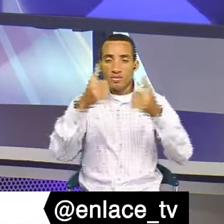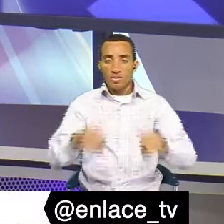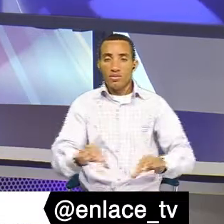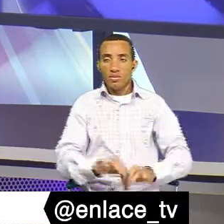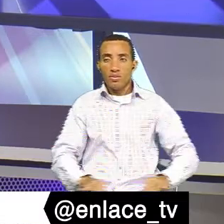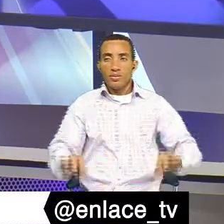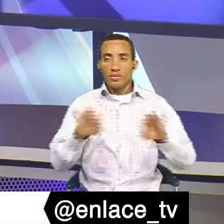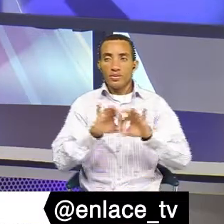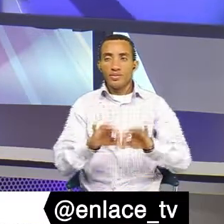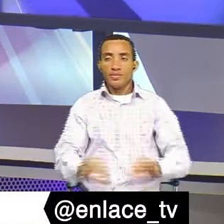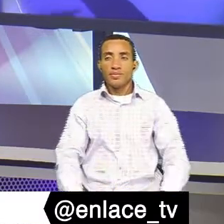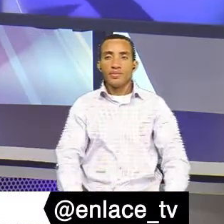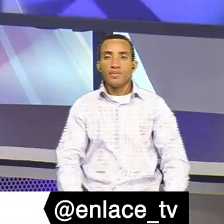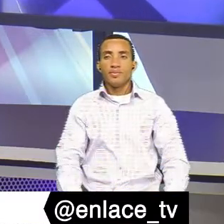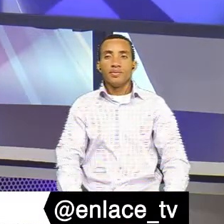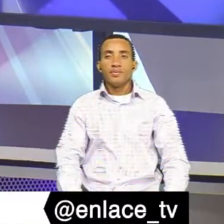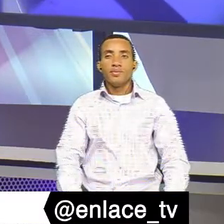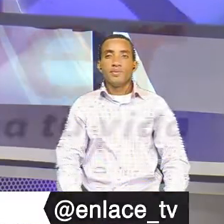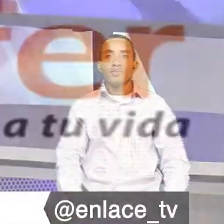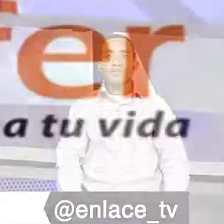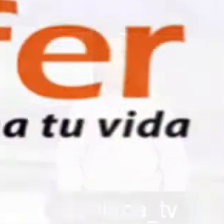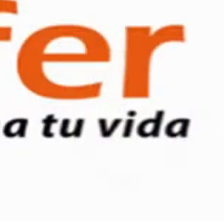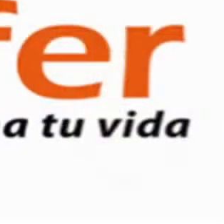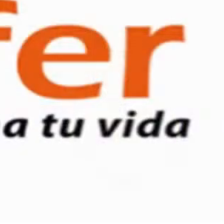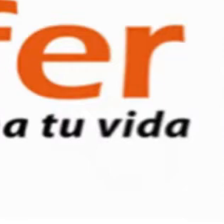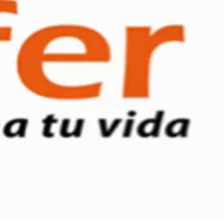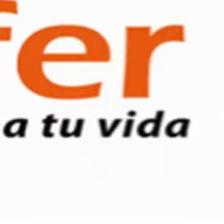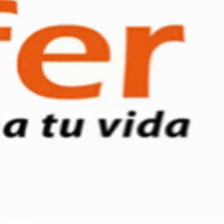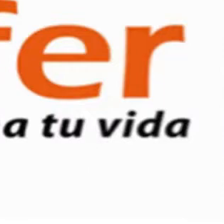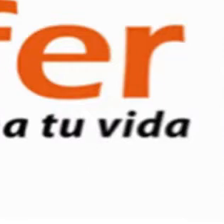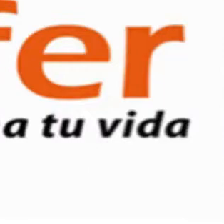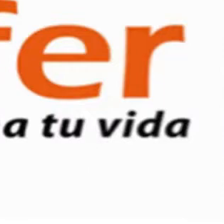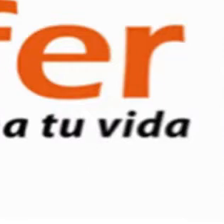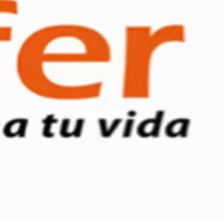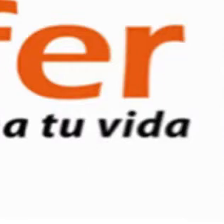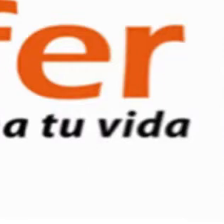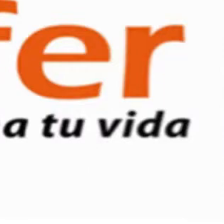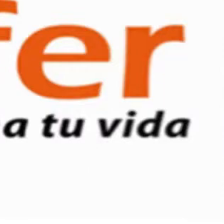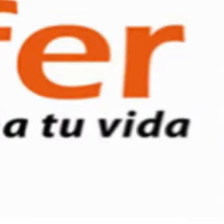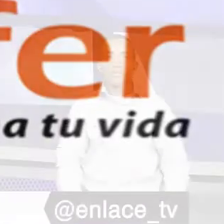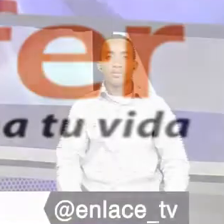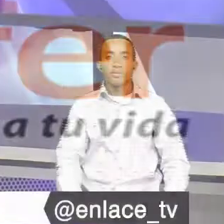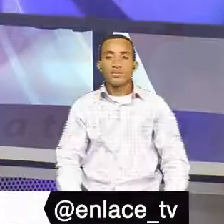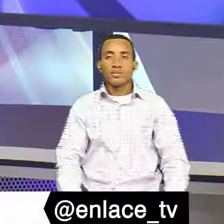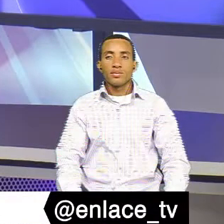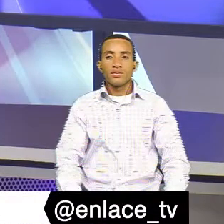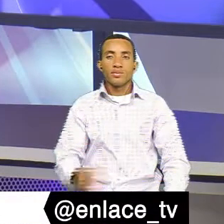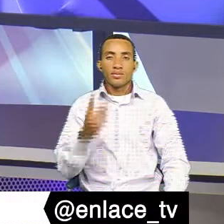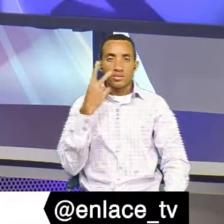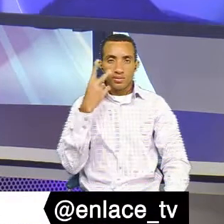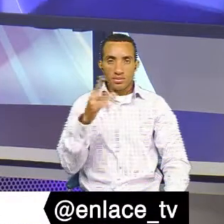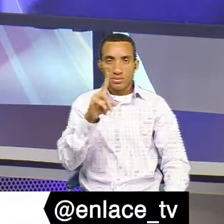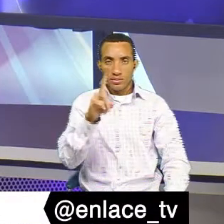región. Antes de despedirnos, les recuerdo materiales eléctricos, Electrofer ilumina tu vida. Nos vemos a las 6 en